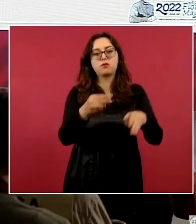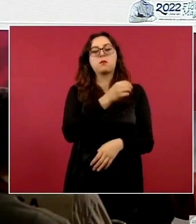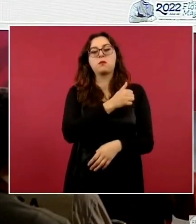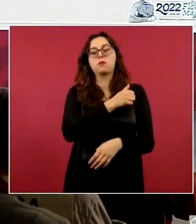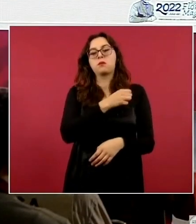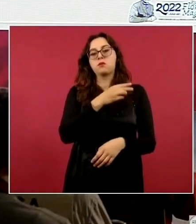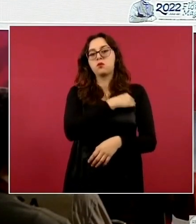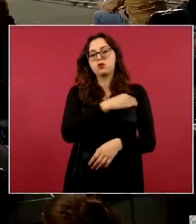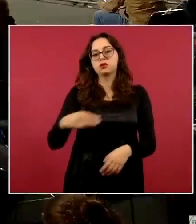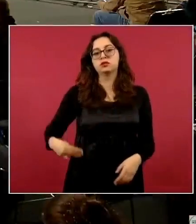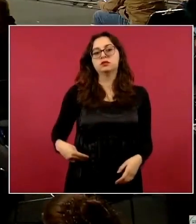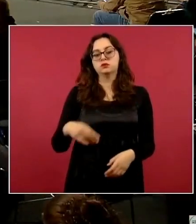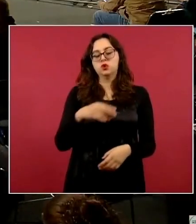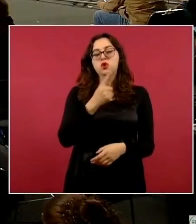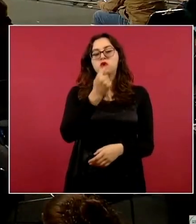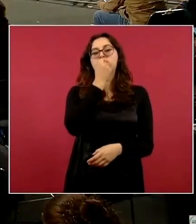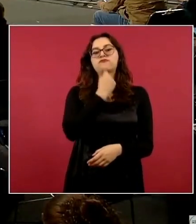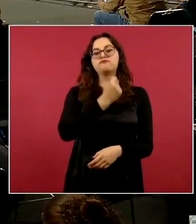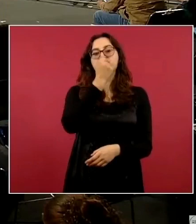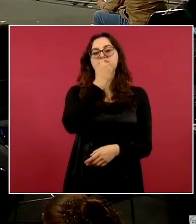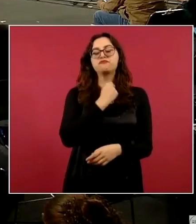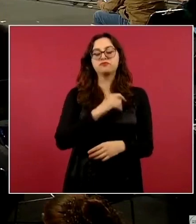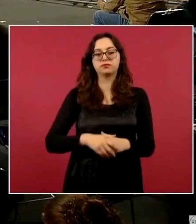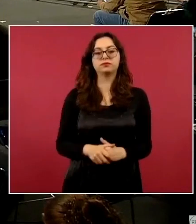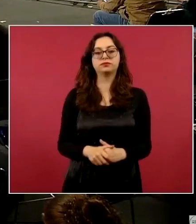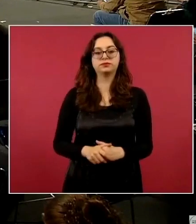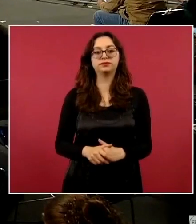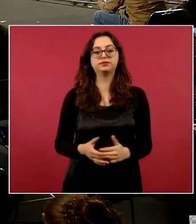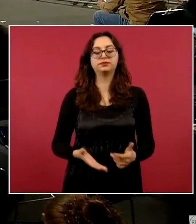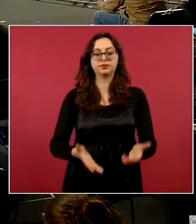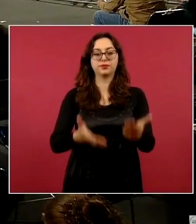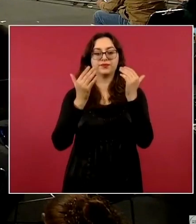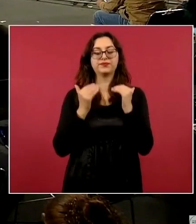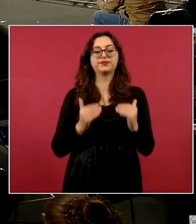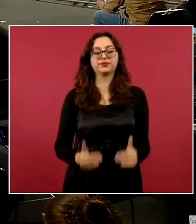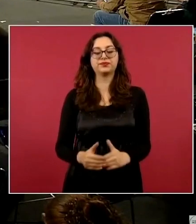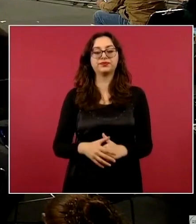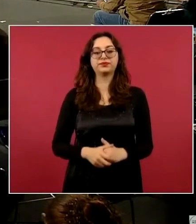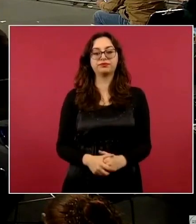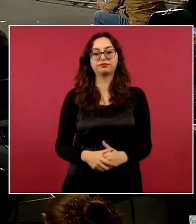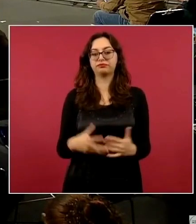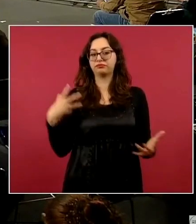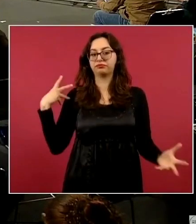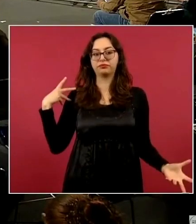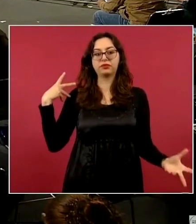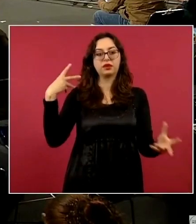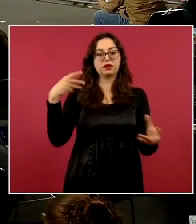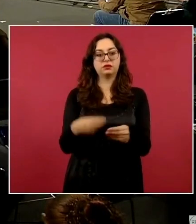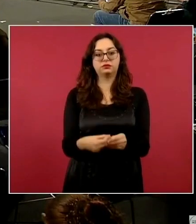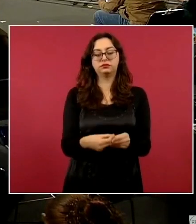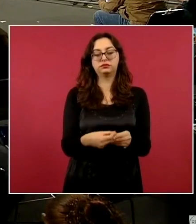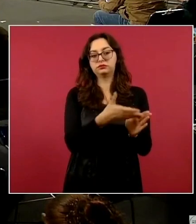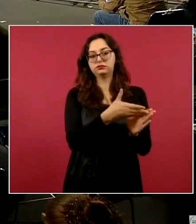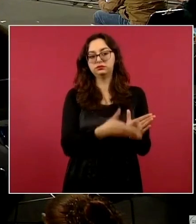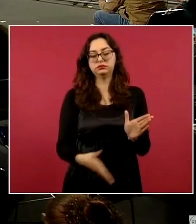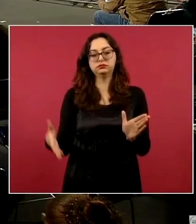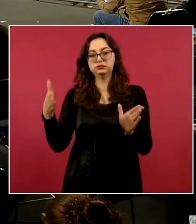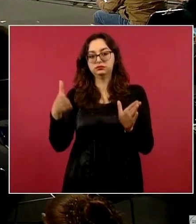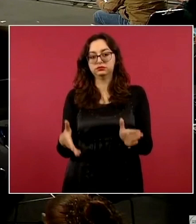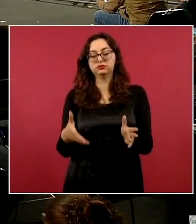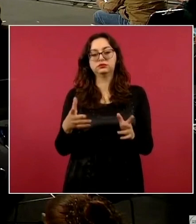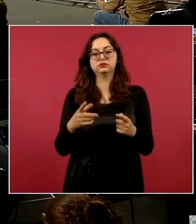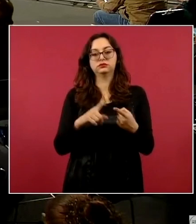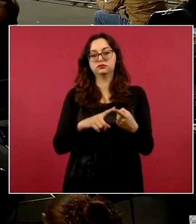Nayarit adelante por favor en cuanto a los resultados los resultados en este periodo por parte de